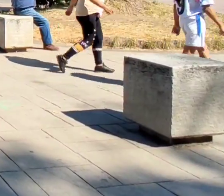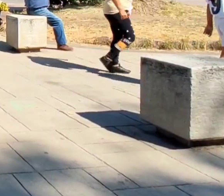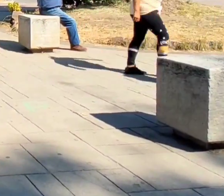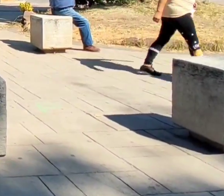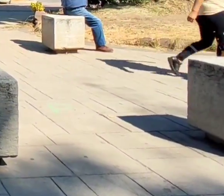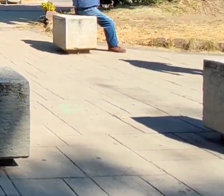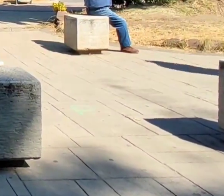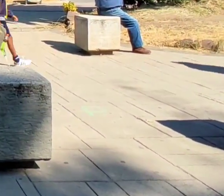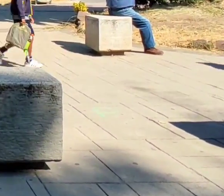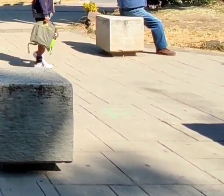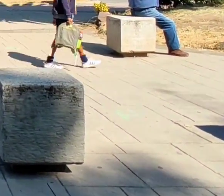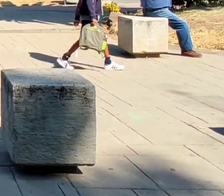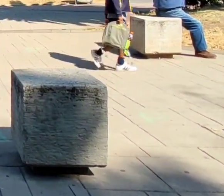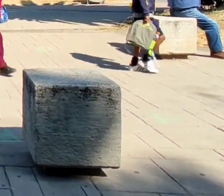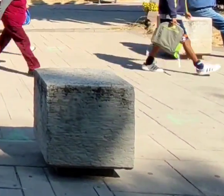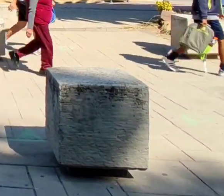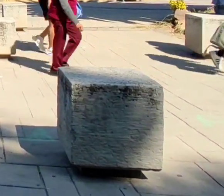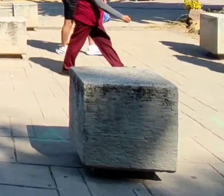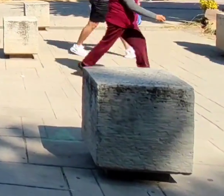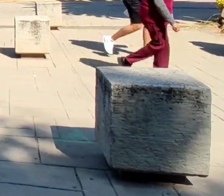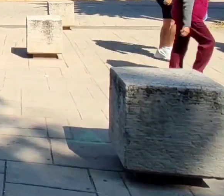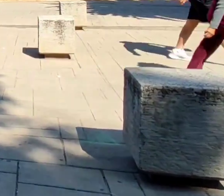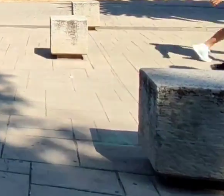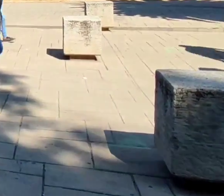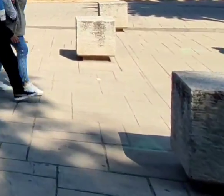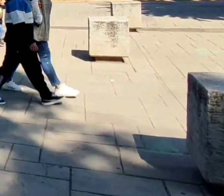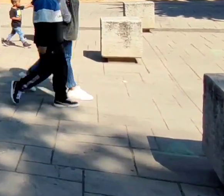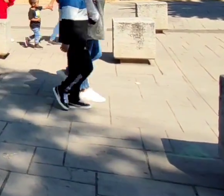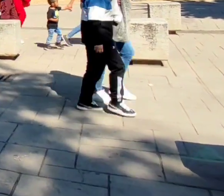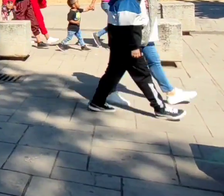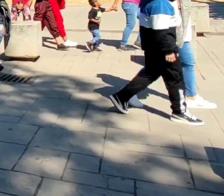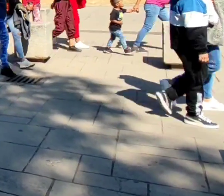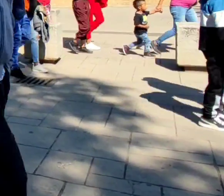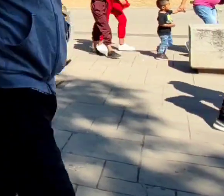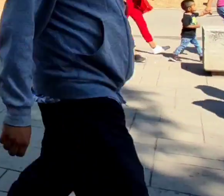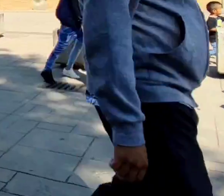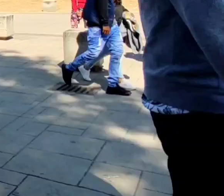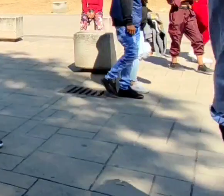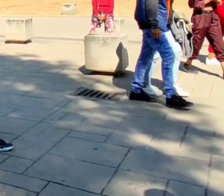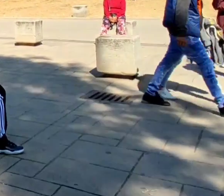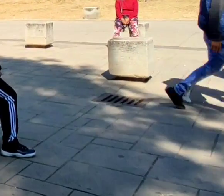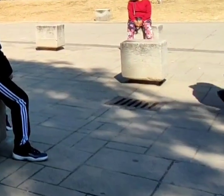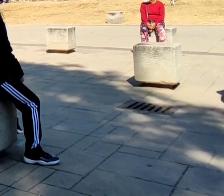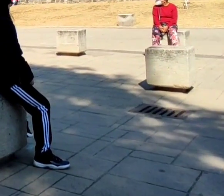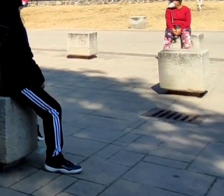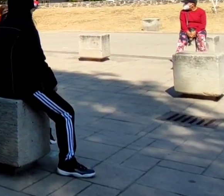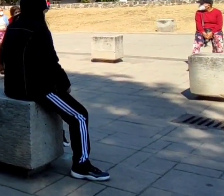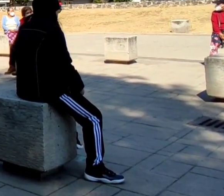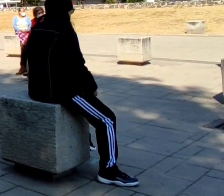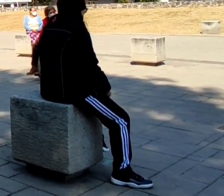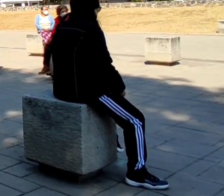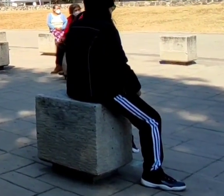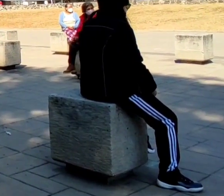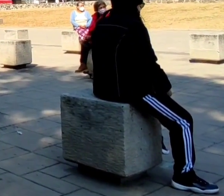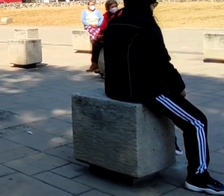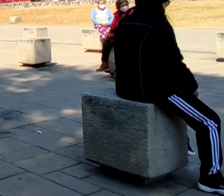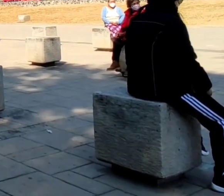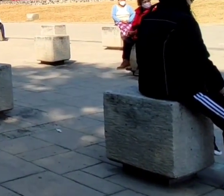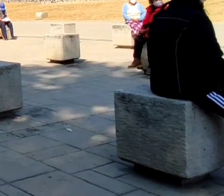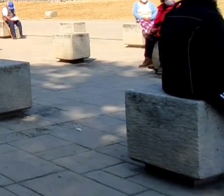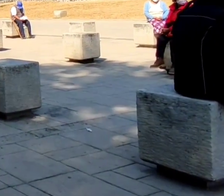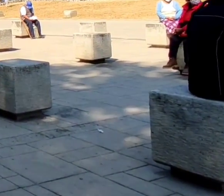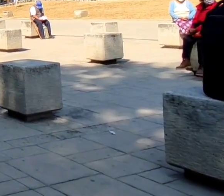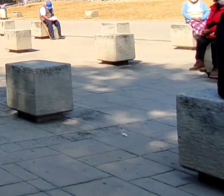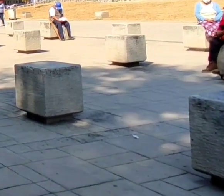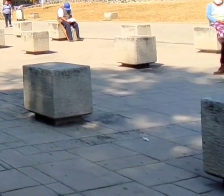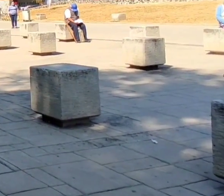entregando durante este año. Una vez que llegue enero 2022, se incrementa un 20% y usted estará